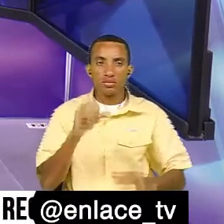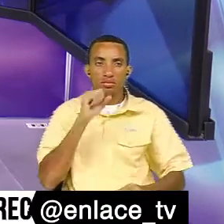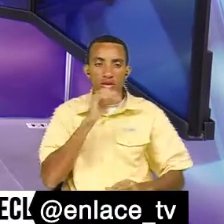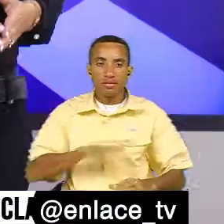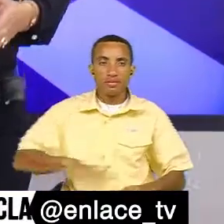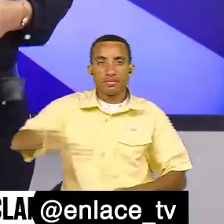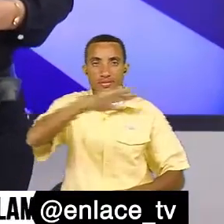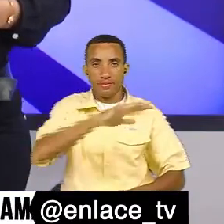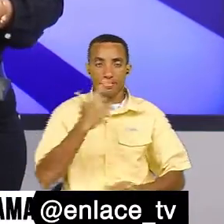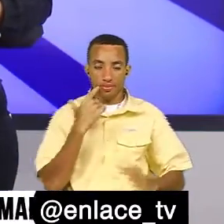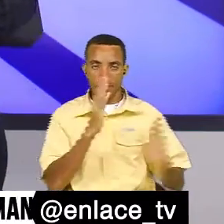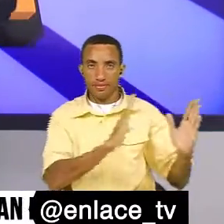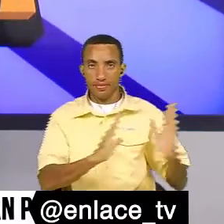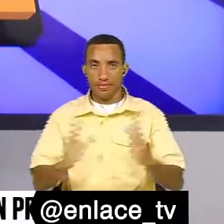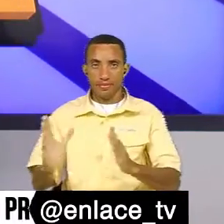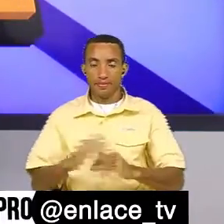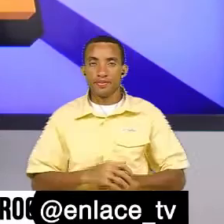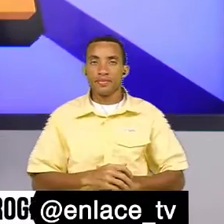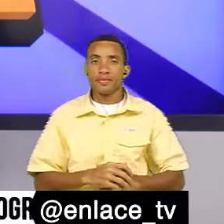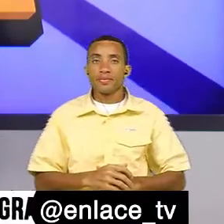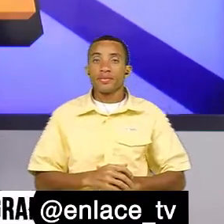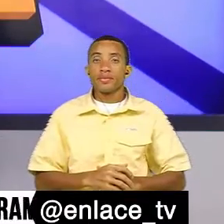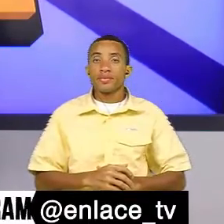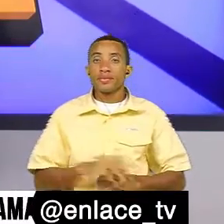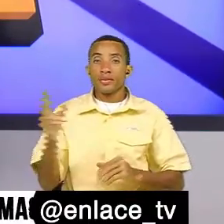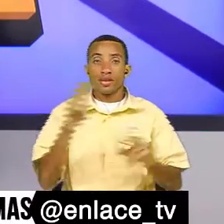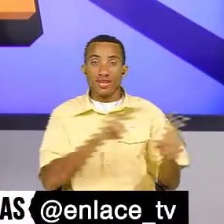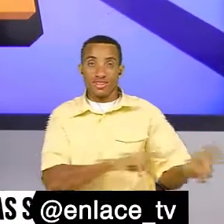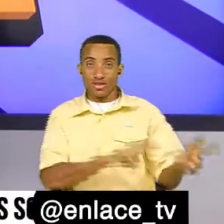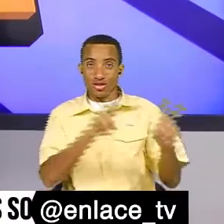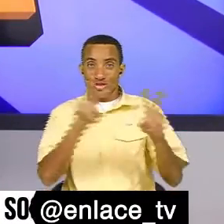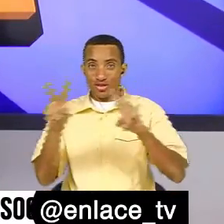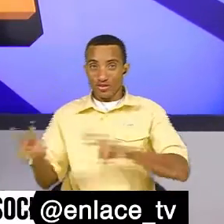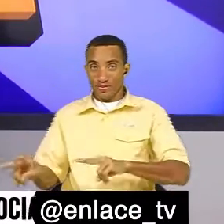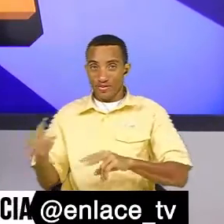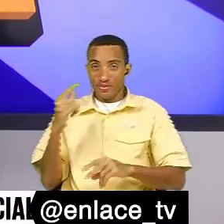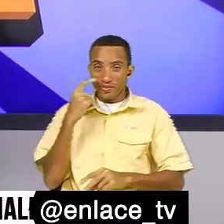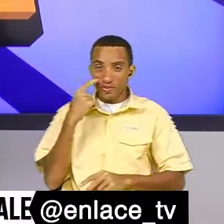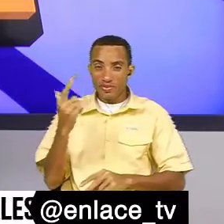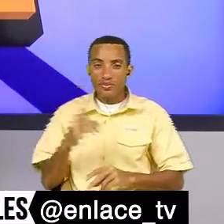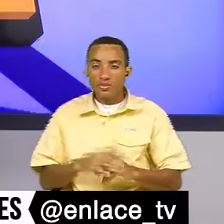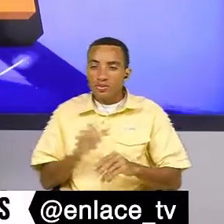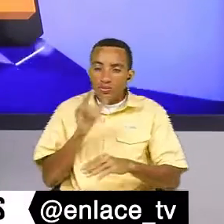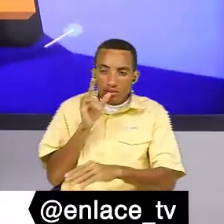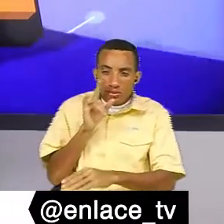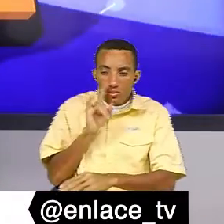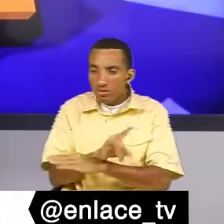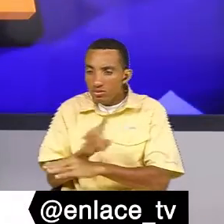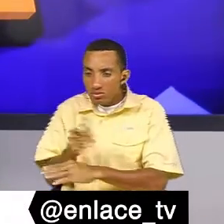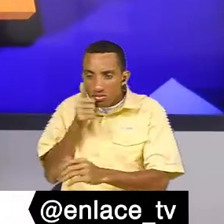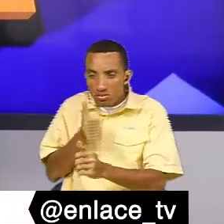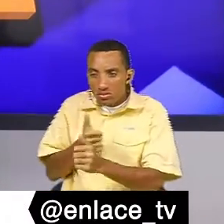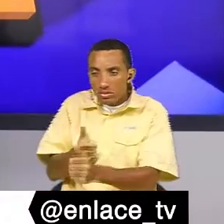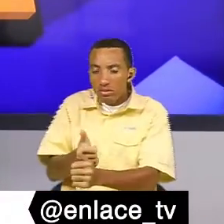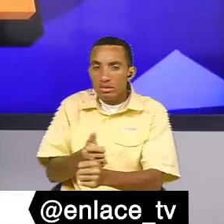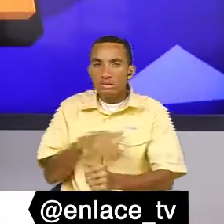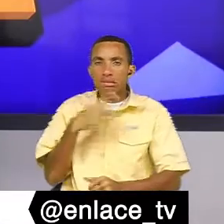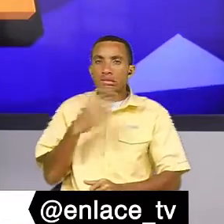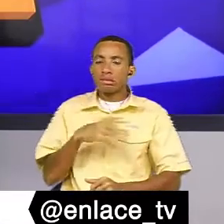titulares. Mucha atención que la Contraloría Municipal reveló la auditoría del año fiscal 2015. Los hallazgos superan los